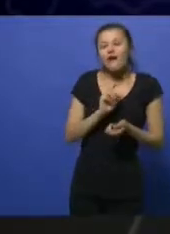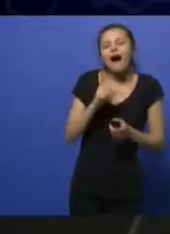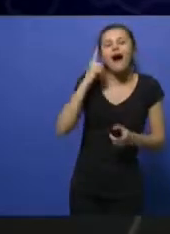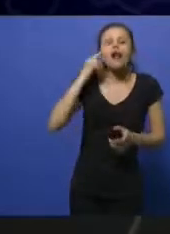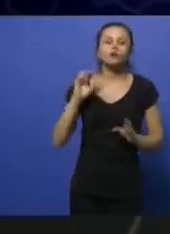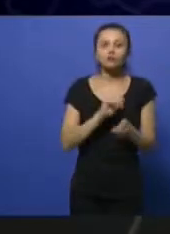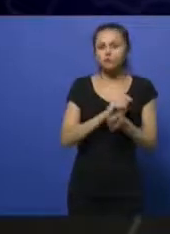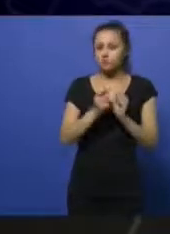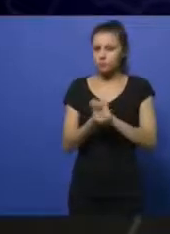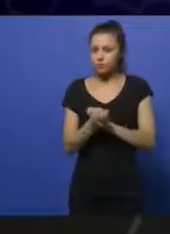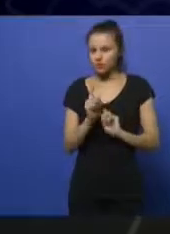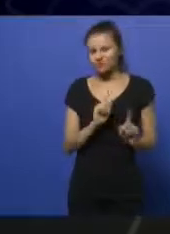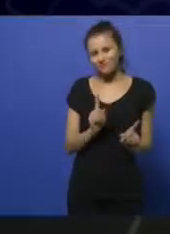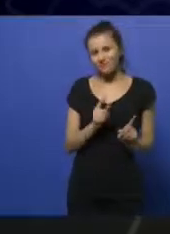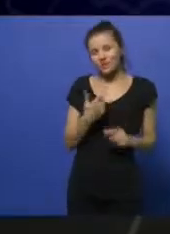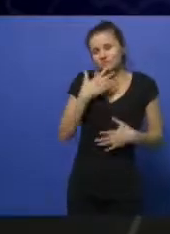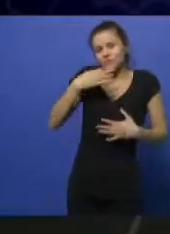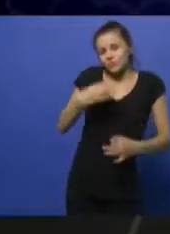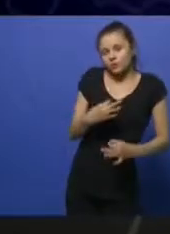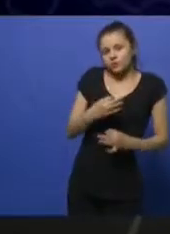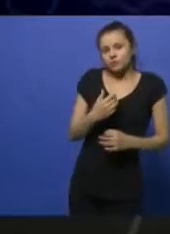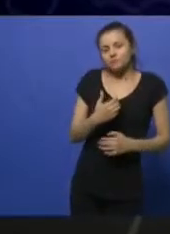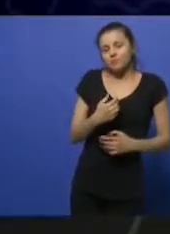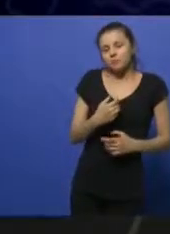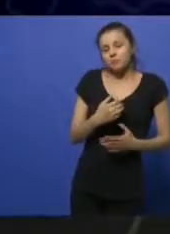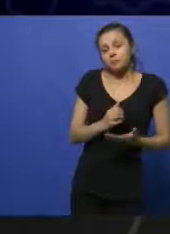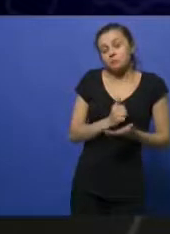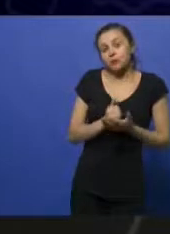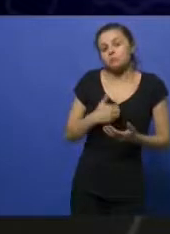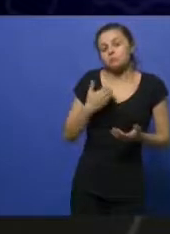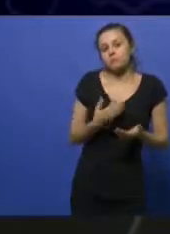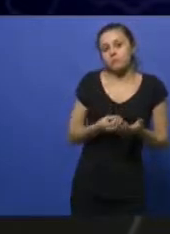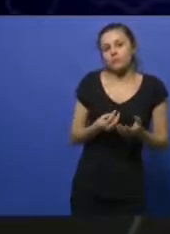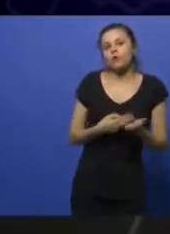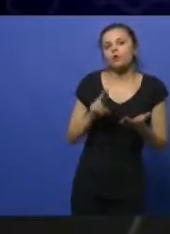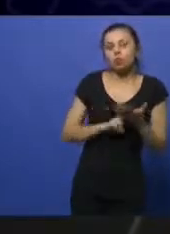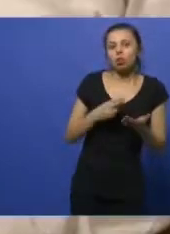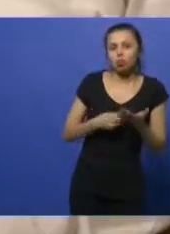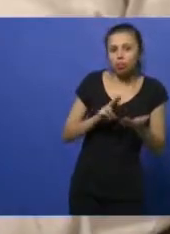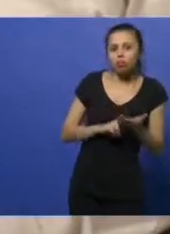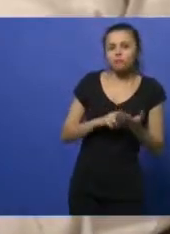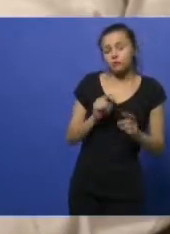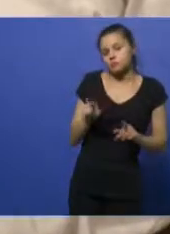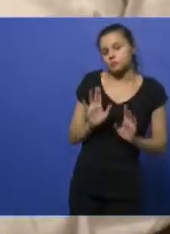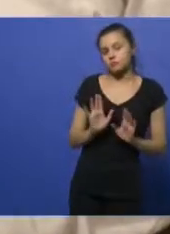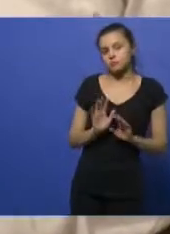cambiara. En realidad esperaba más de lo mismo y bueno, fue lo que ocurrió.